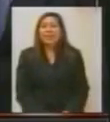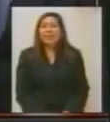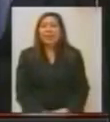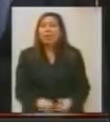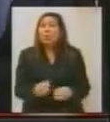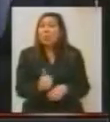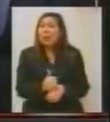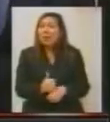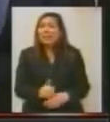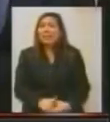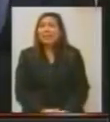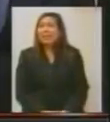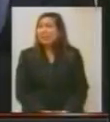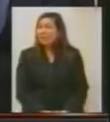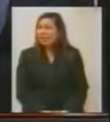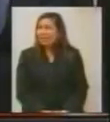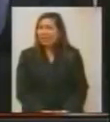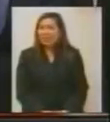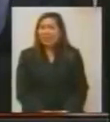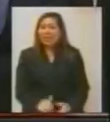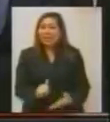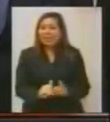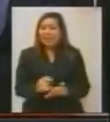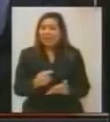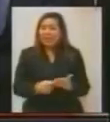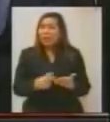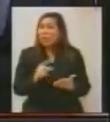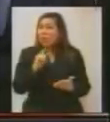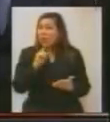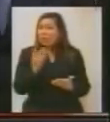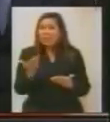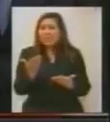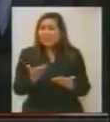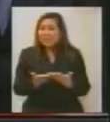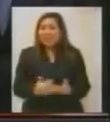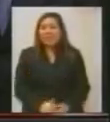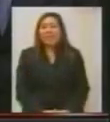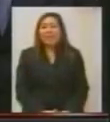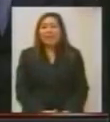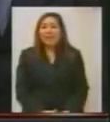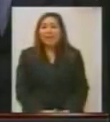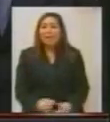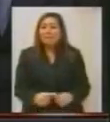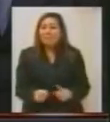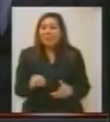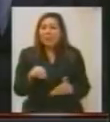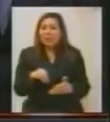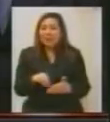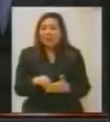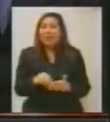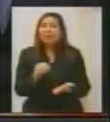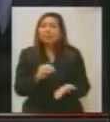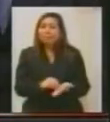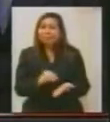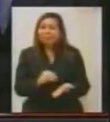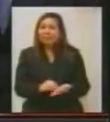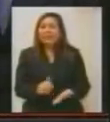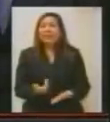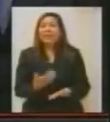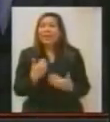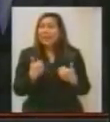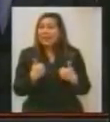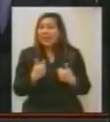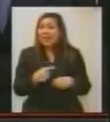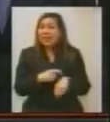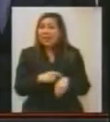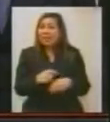como vocero de la bancada nacionalista, espero que las decisiones no hayan sido tomadas por prebenda, no hayan sido tomadas repitiendo los afanes que habían en